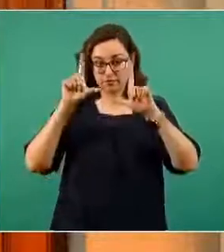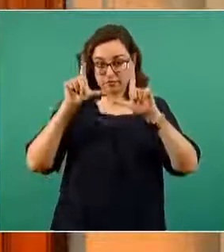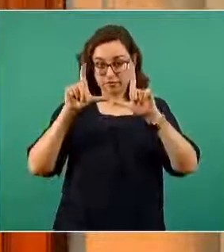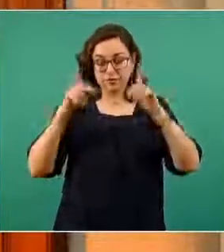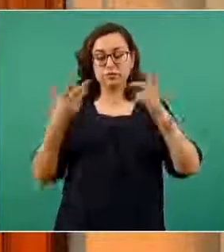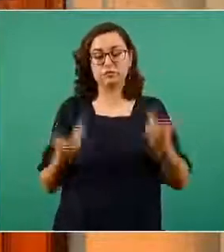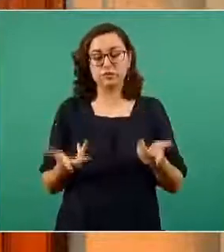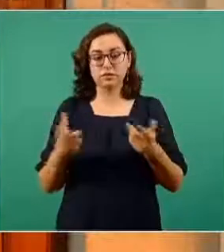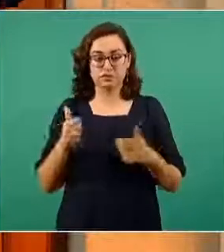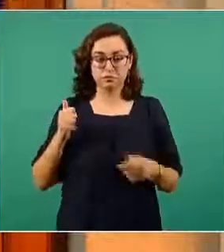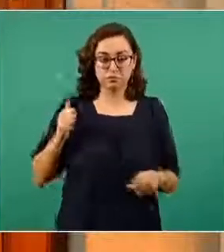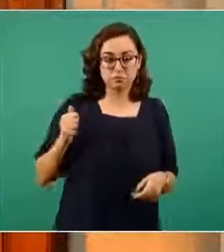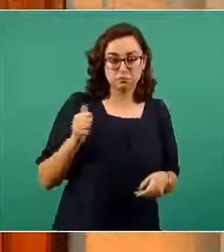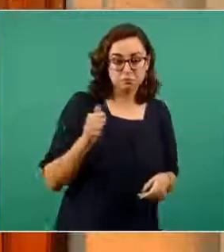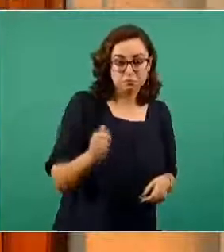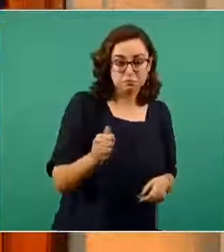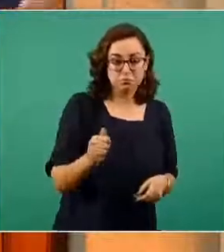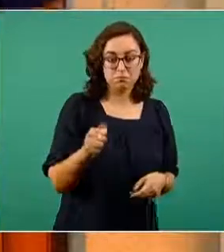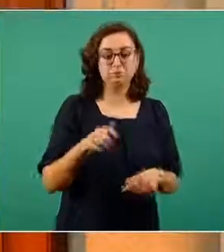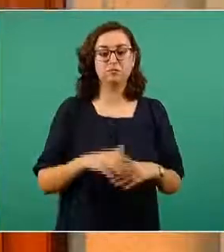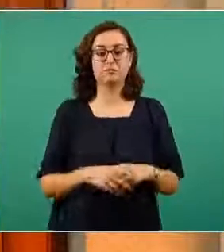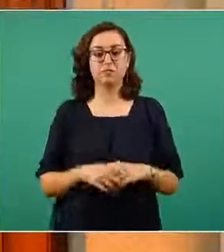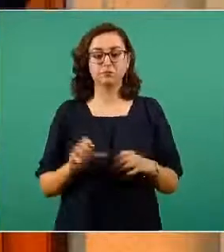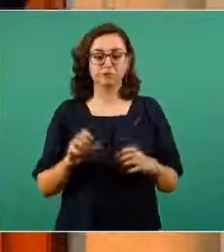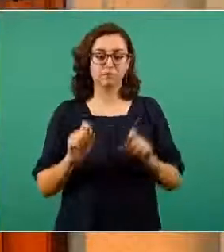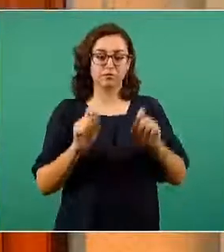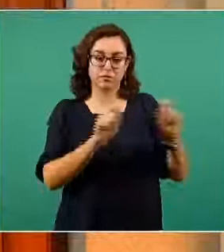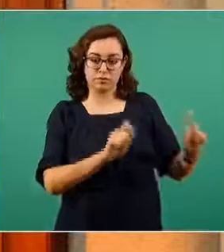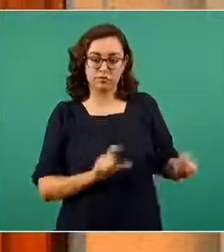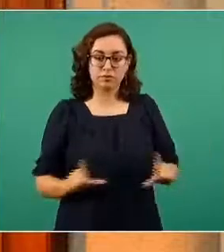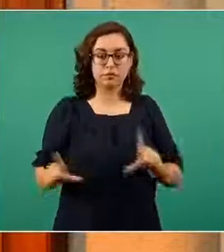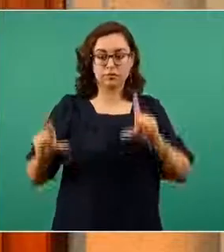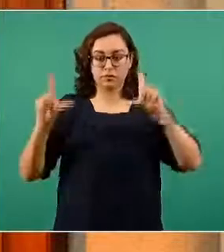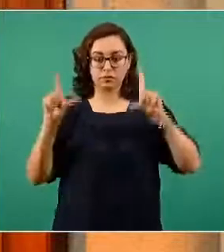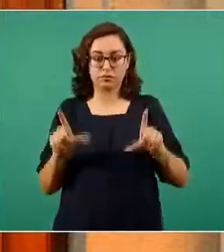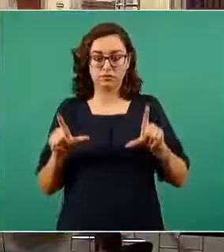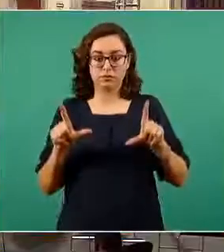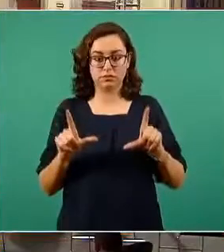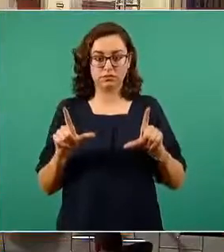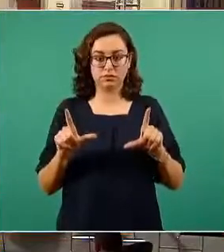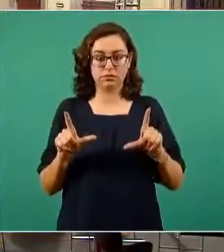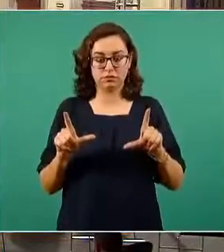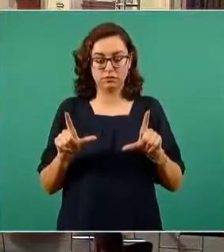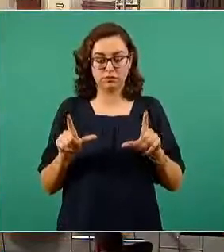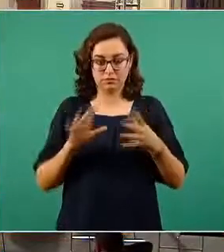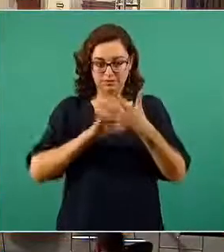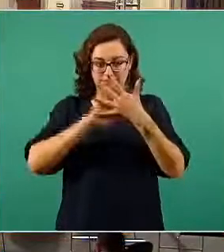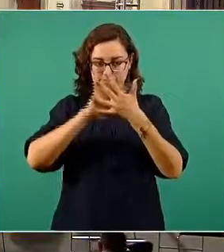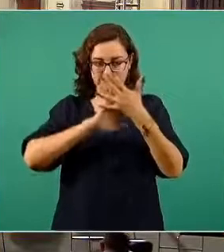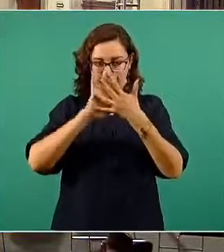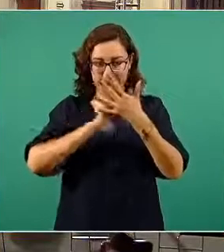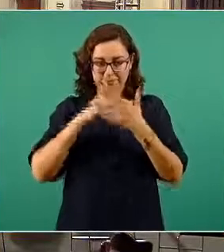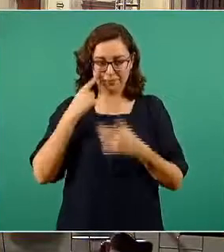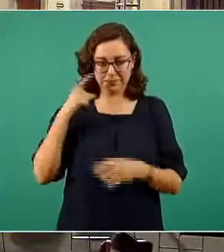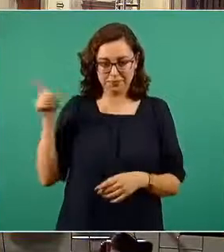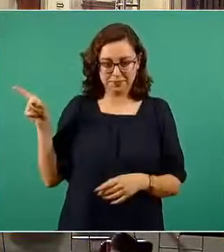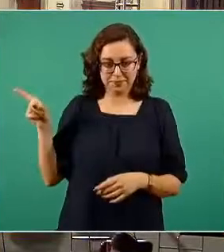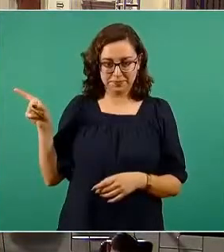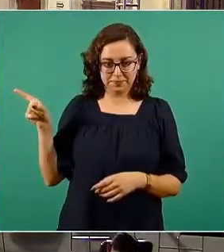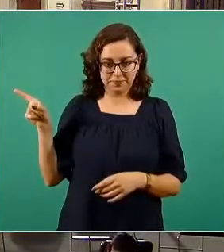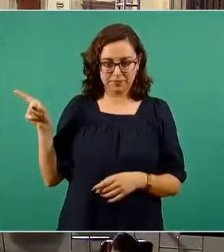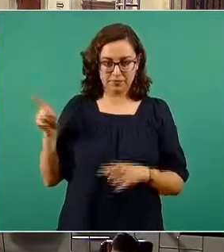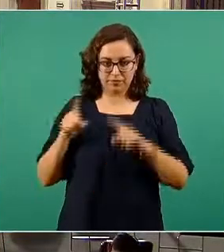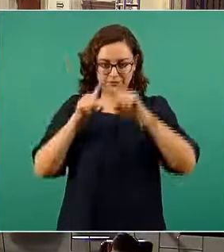cámara se acerca a la pantalla y hace como que le va a tomar una foto a este cuadradito que tiene un montón de